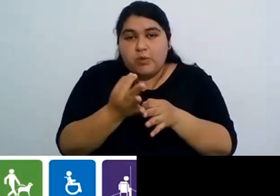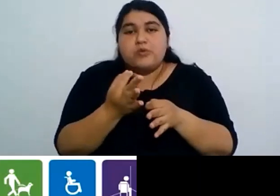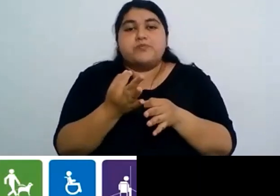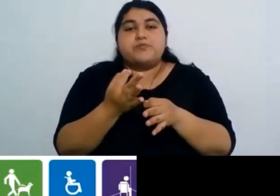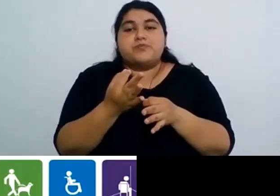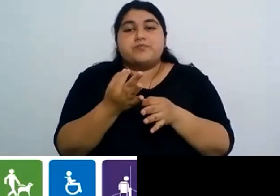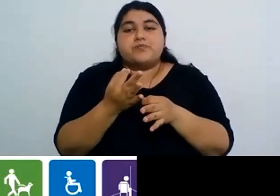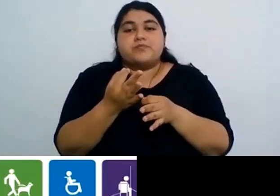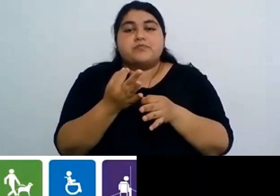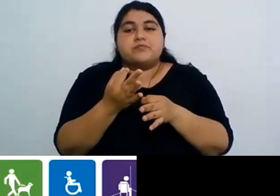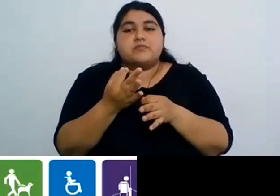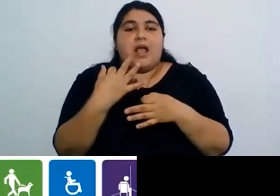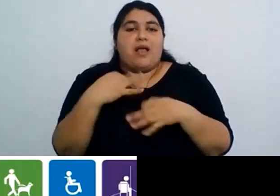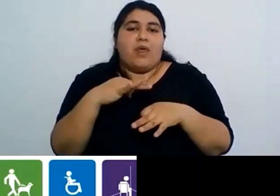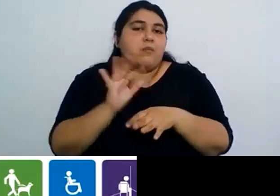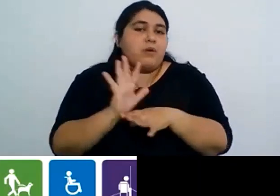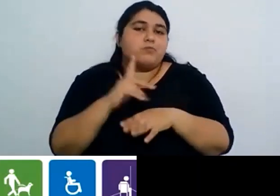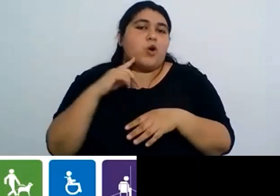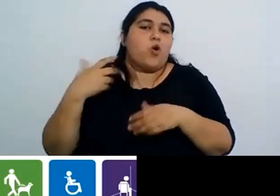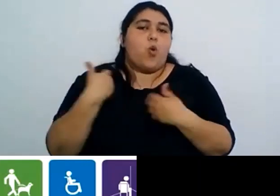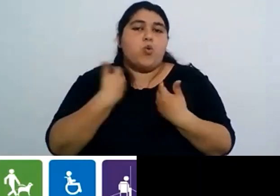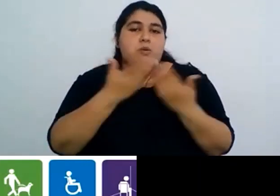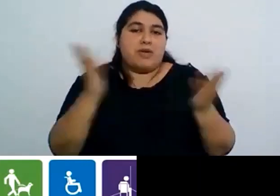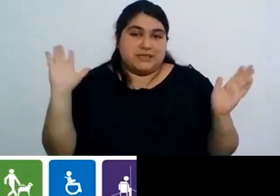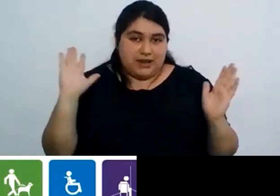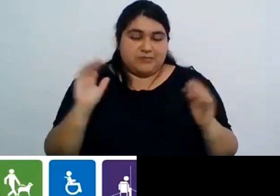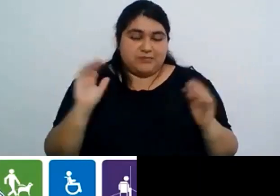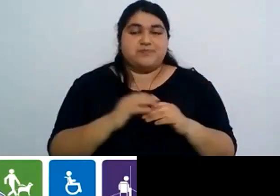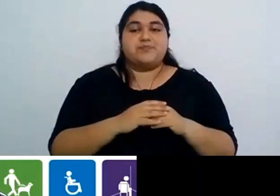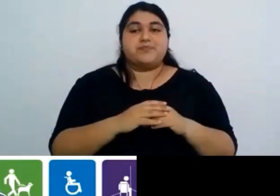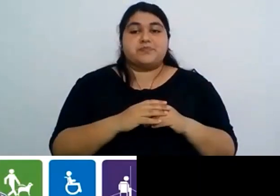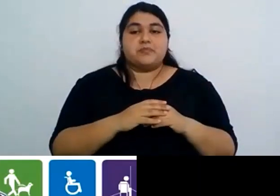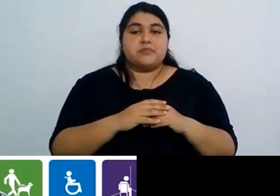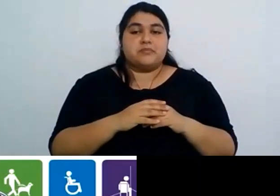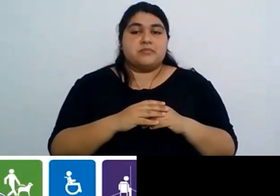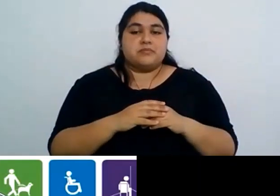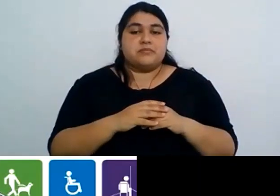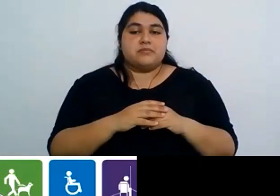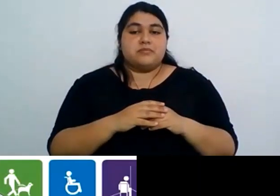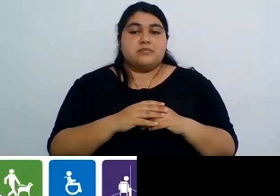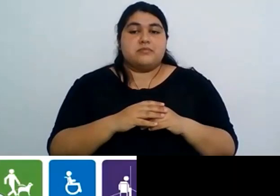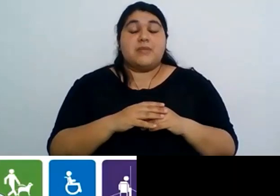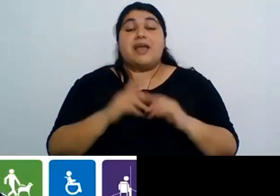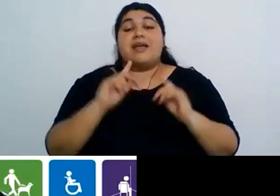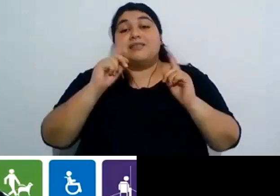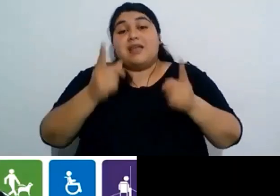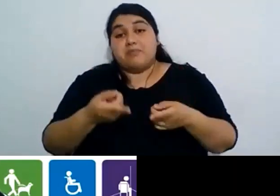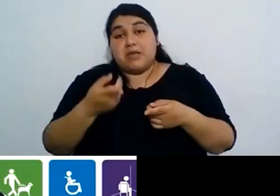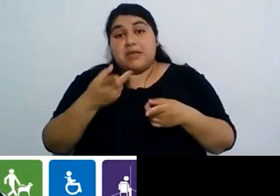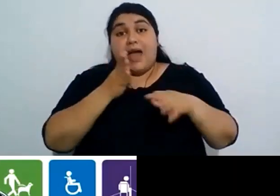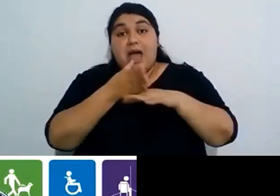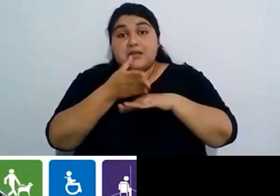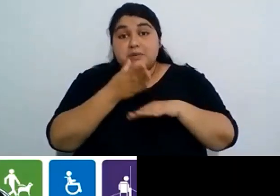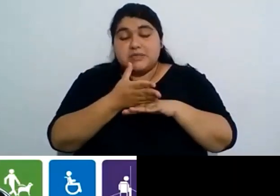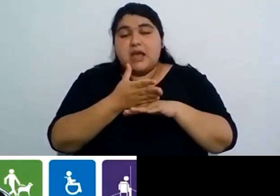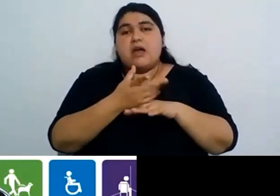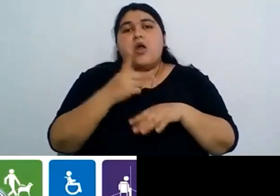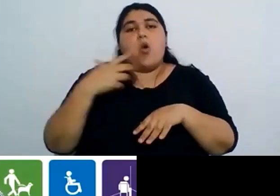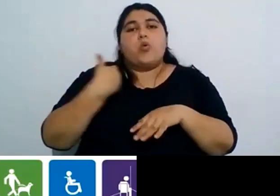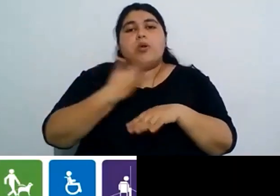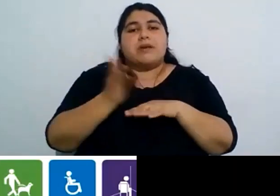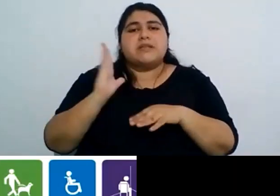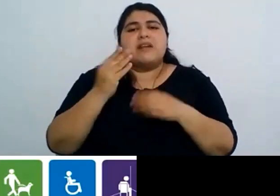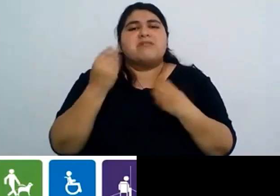que tendría que ser universal, ¿no? Y también dentro de la accesibilidad universal, si nos